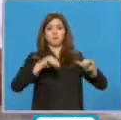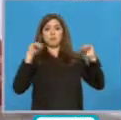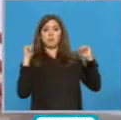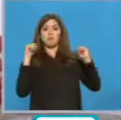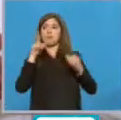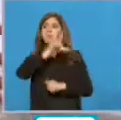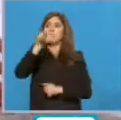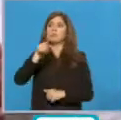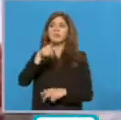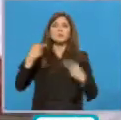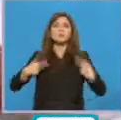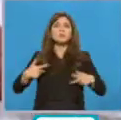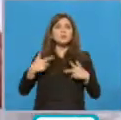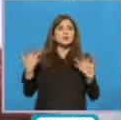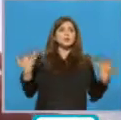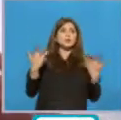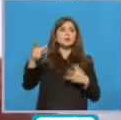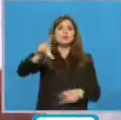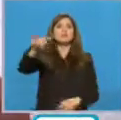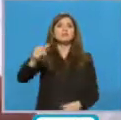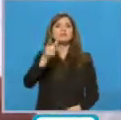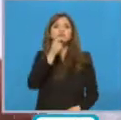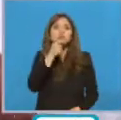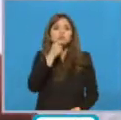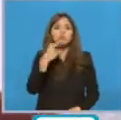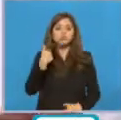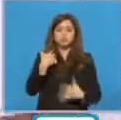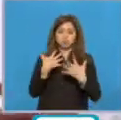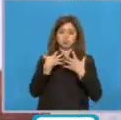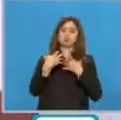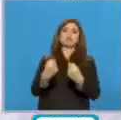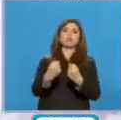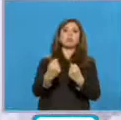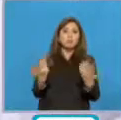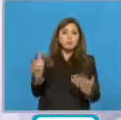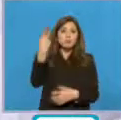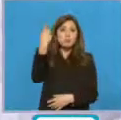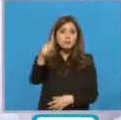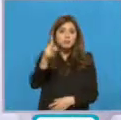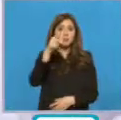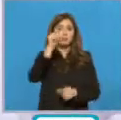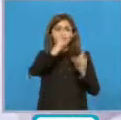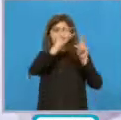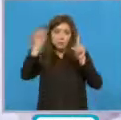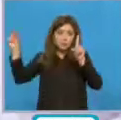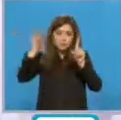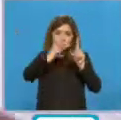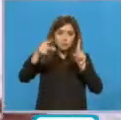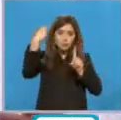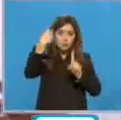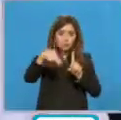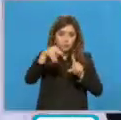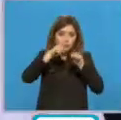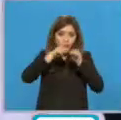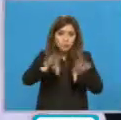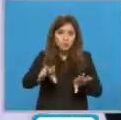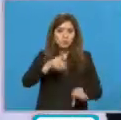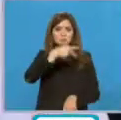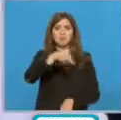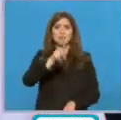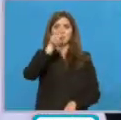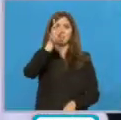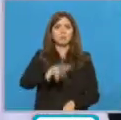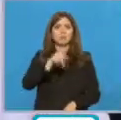con las autoridades que están investigando, pues van contigo, ¿no? Porque son tus datos los que salen a relucir en una investigación, pero resulta que tú ni